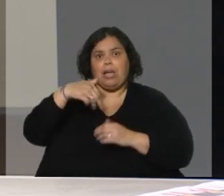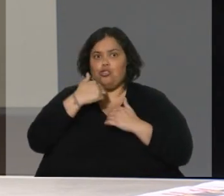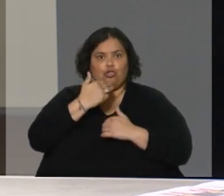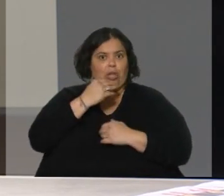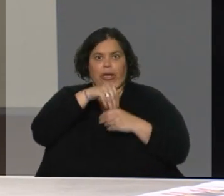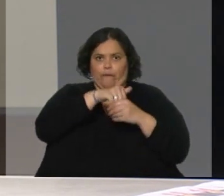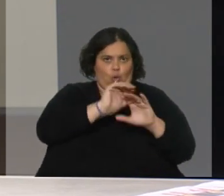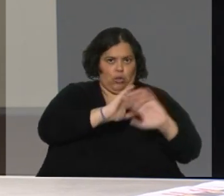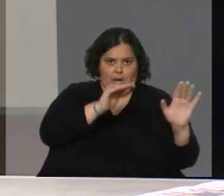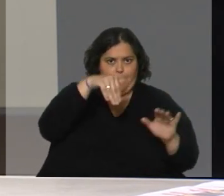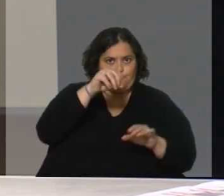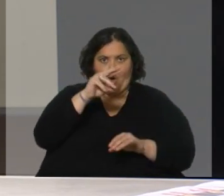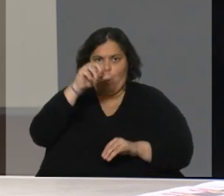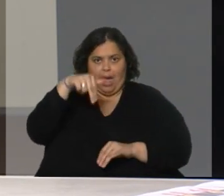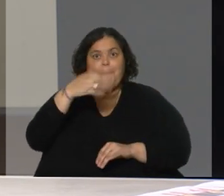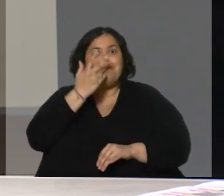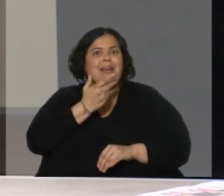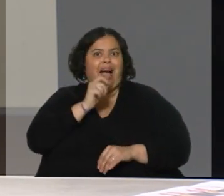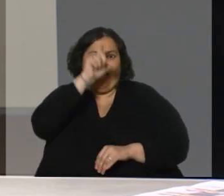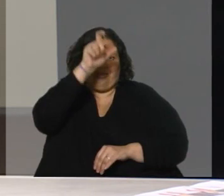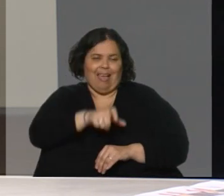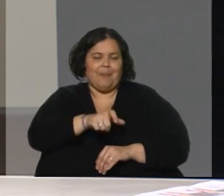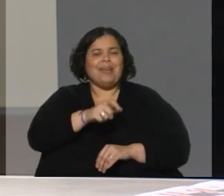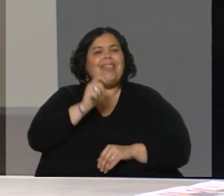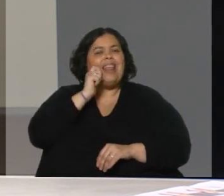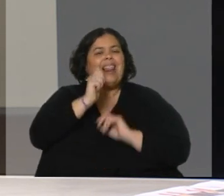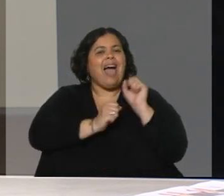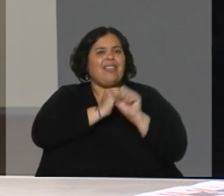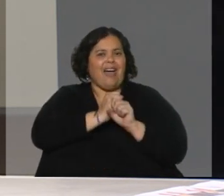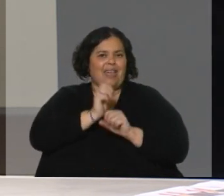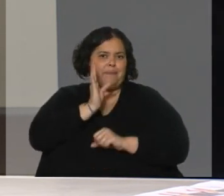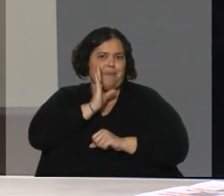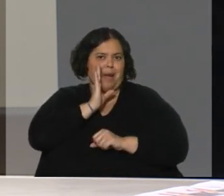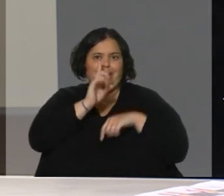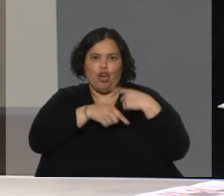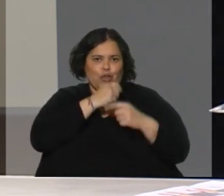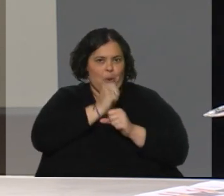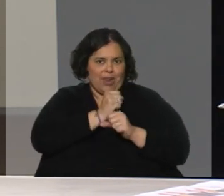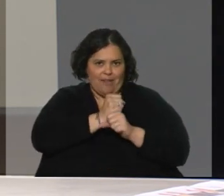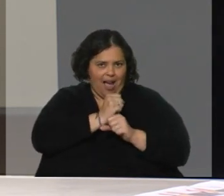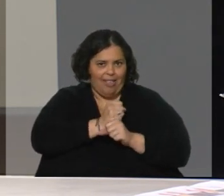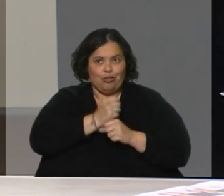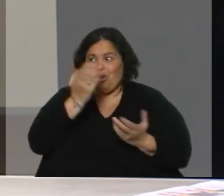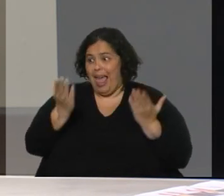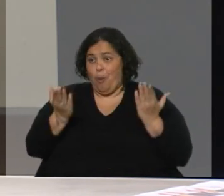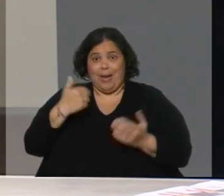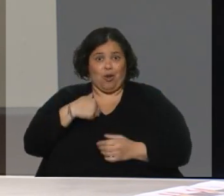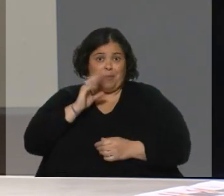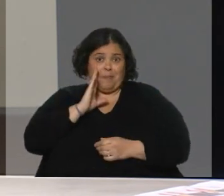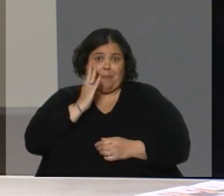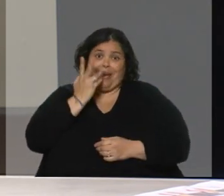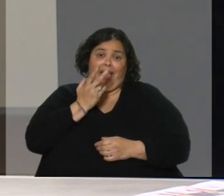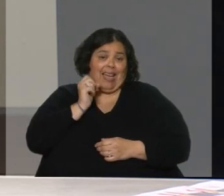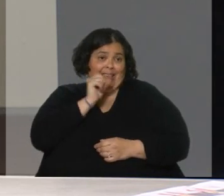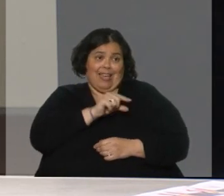afiliación política de ella pero me encanta una señora que tiene a mi madre y está trabajando y la verdad que ya la comparo a mi madre Me encantaría que mi madre esté como